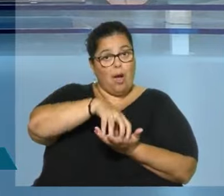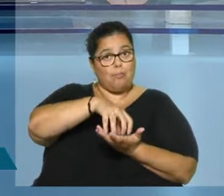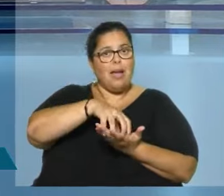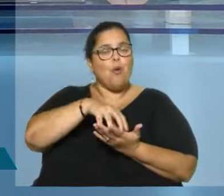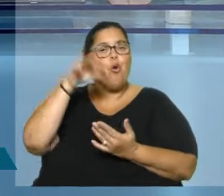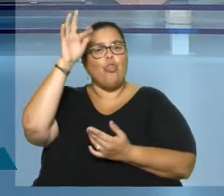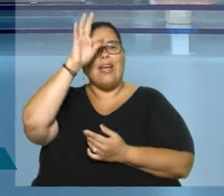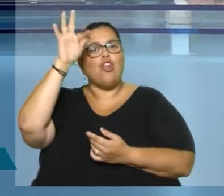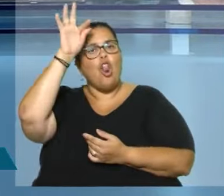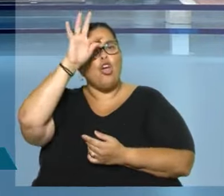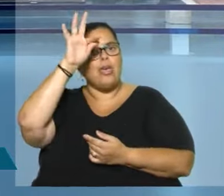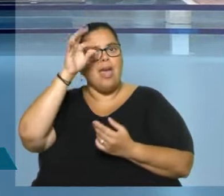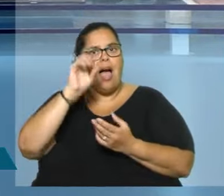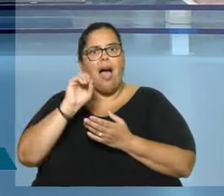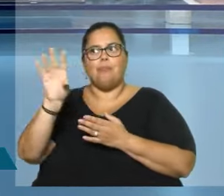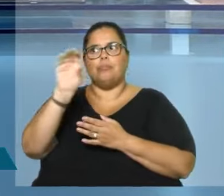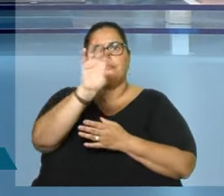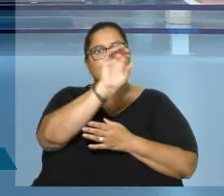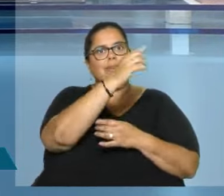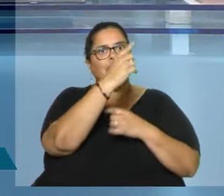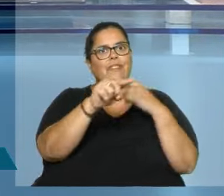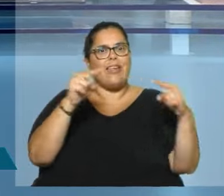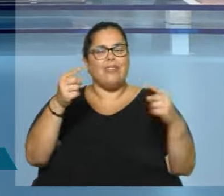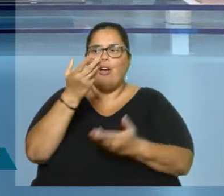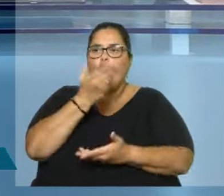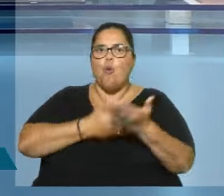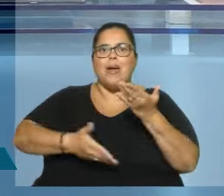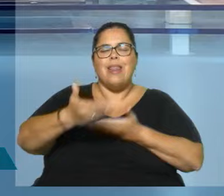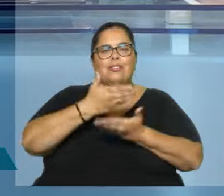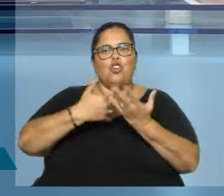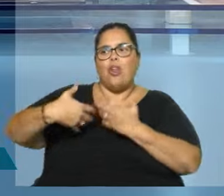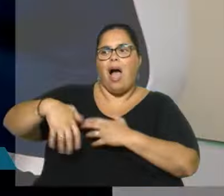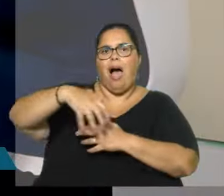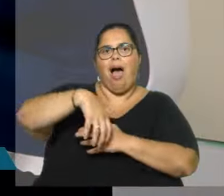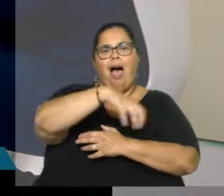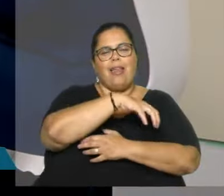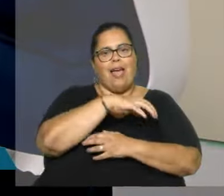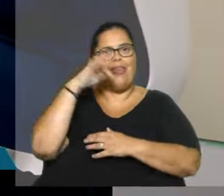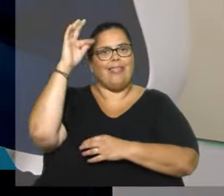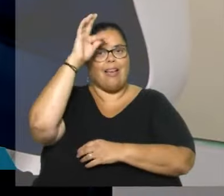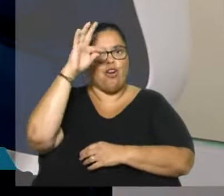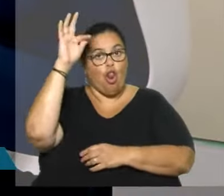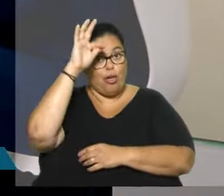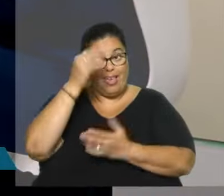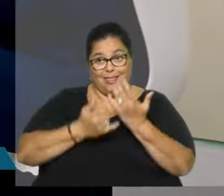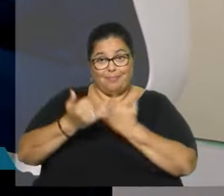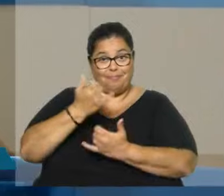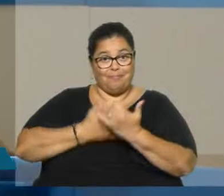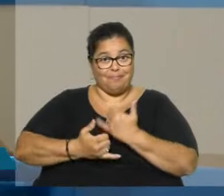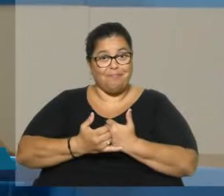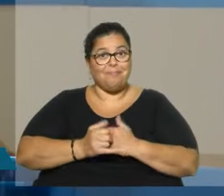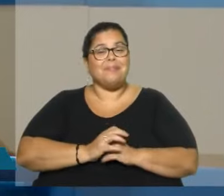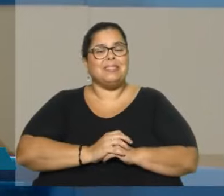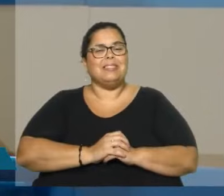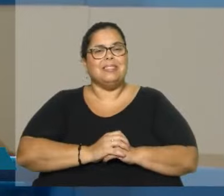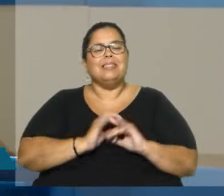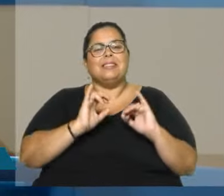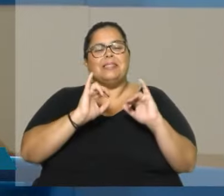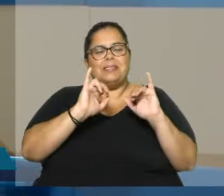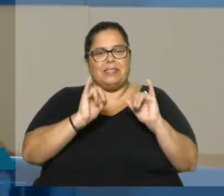de cooperación en distintas áreas tecnológicas nos contás bien profundizamos de esto Rafa Bueno vamos a intentar porque